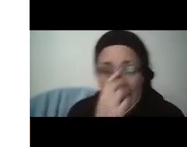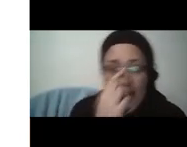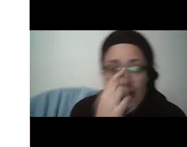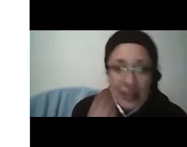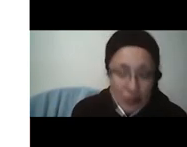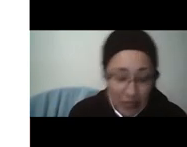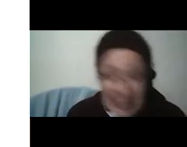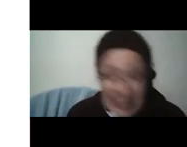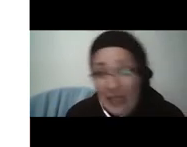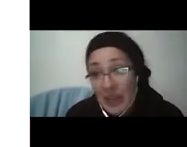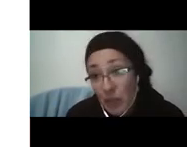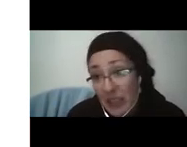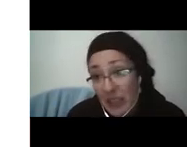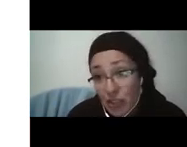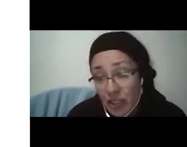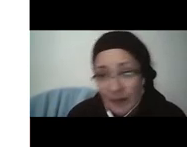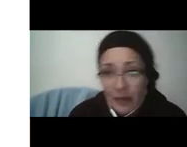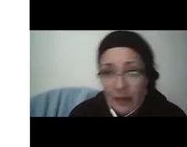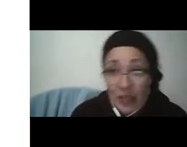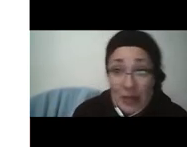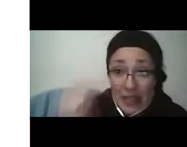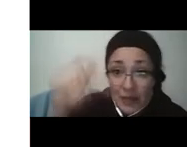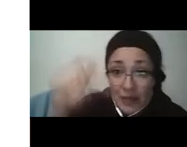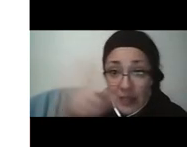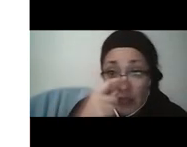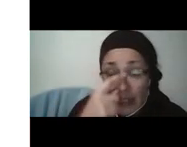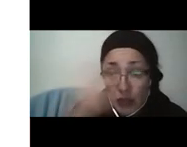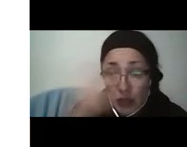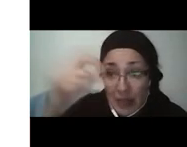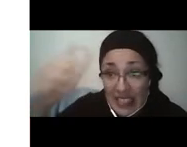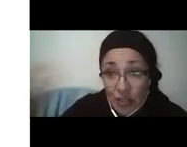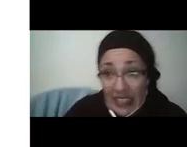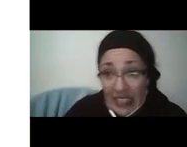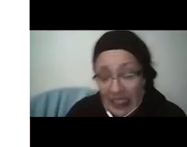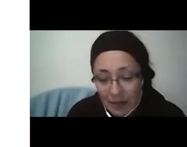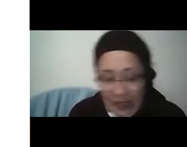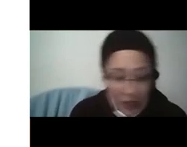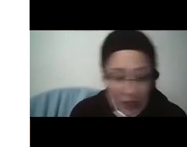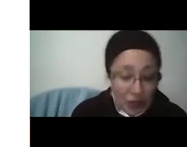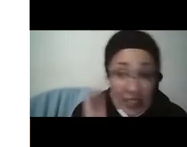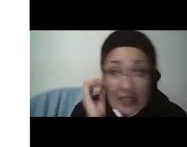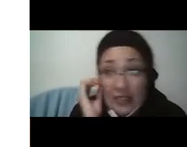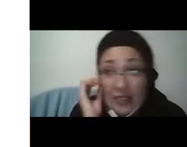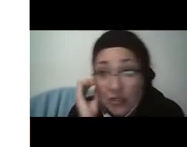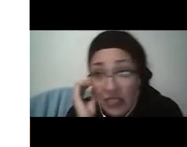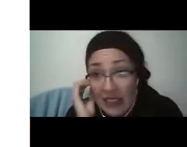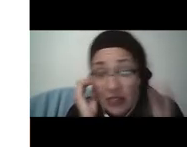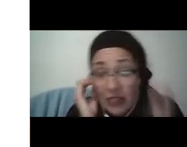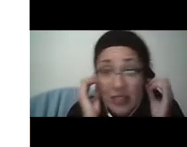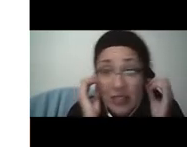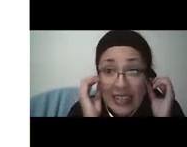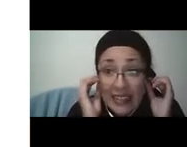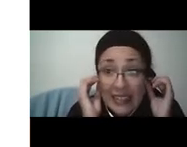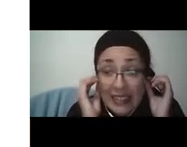derecha son la etapa de prospección, porque primero se tuvo que hacer como una especie de sondaje para ver dónde se encontraban, ¿no es